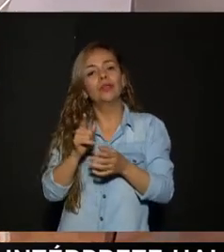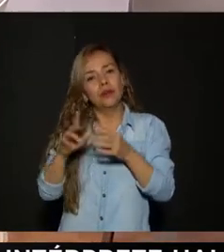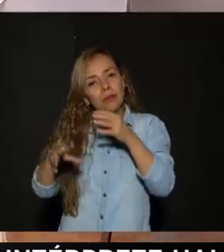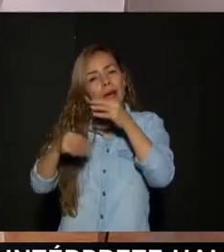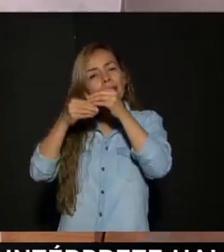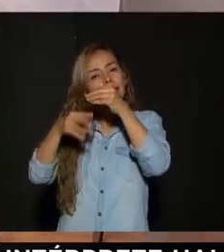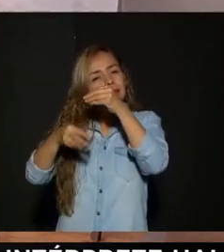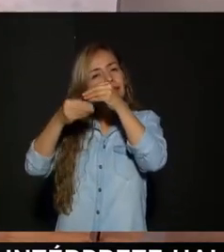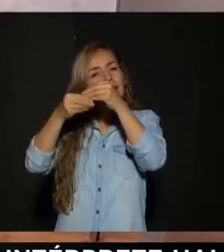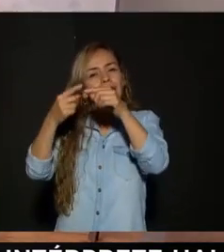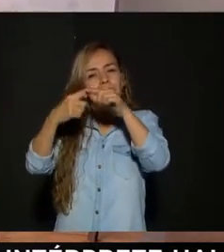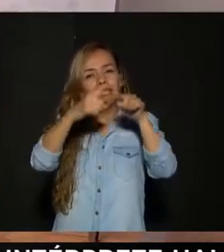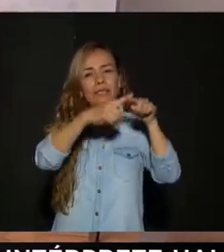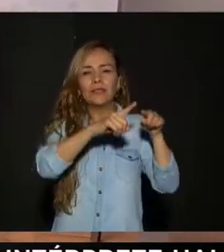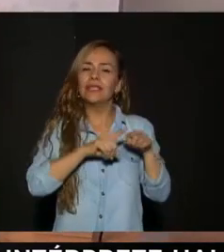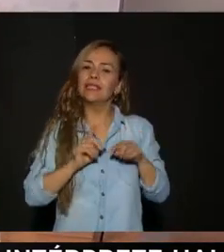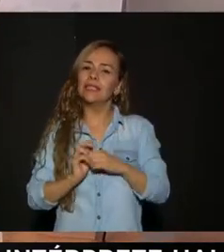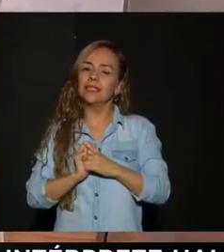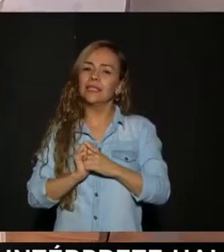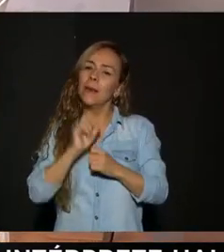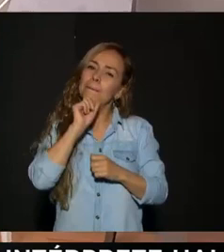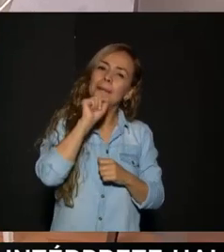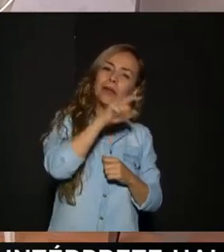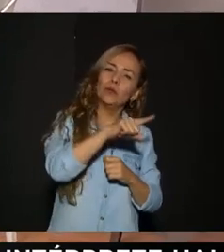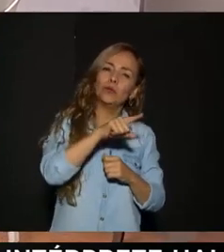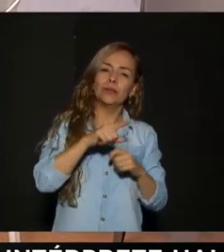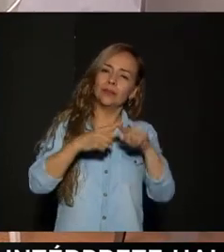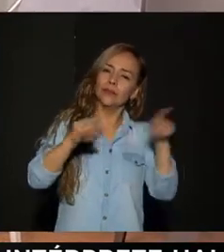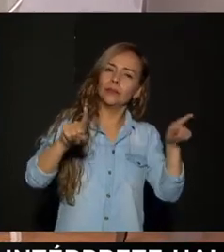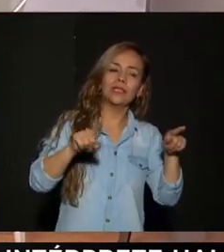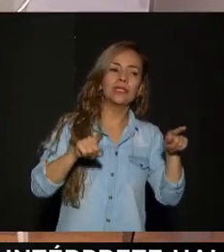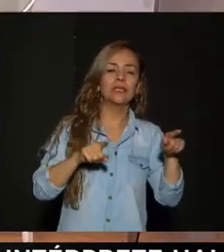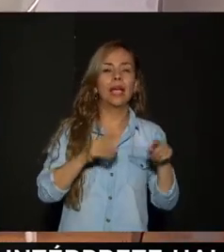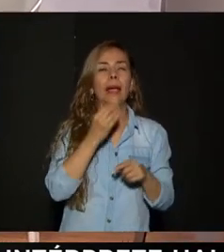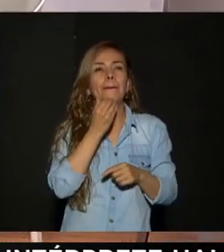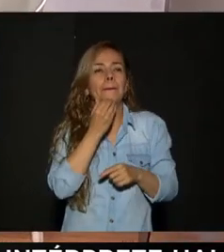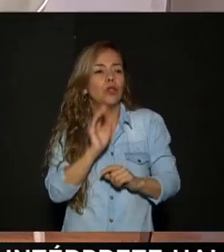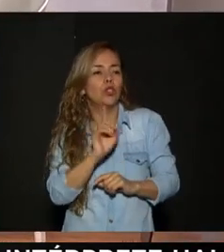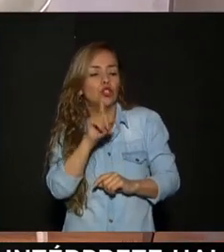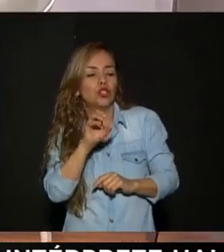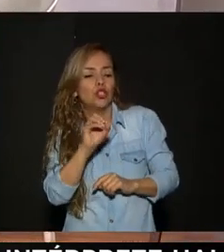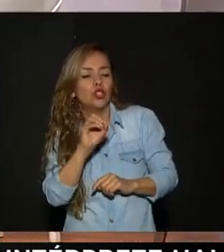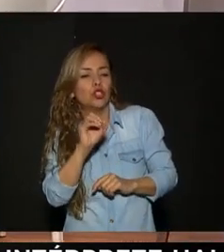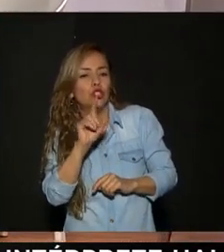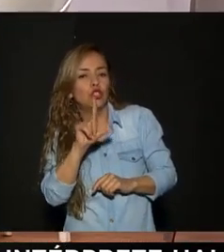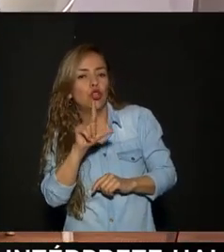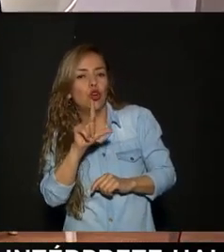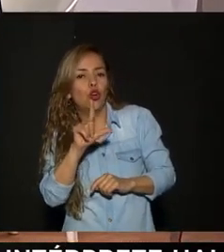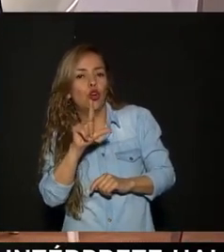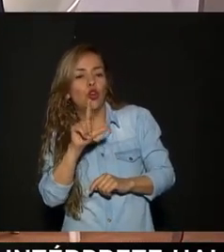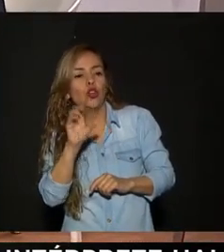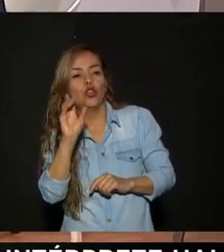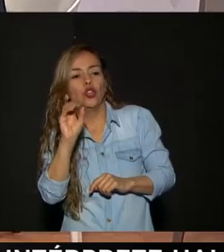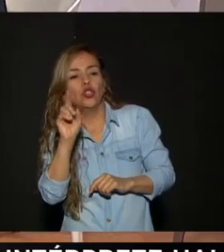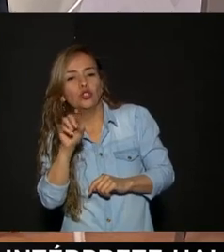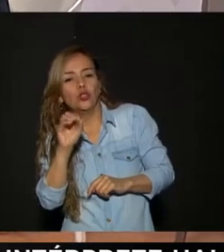tratar de crear otra pregunta y otra respuesta a esa canción. Entonces me la imagino. Sol, sol, sol, sol, sol, sol.